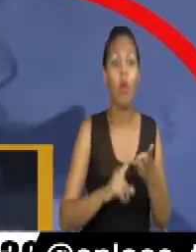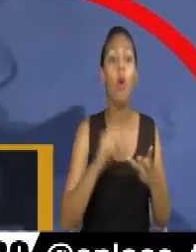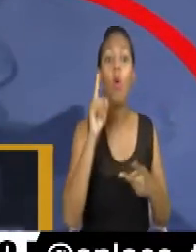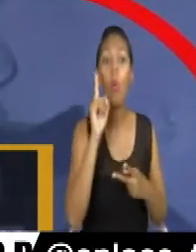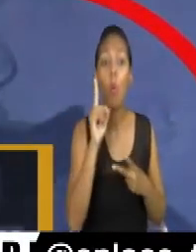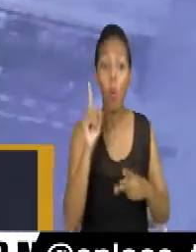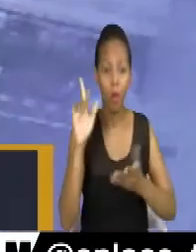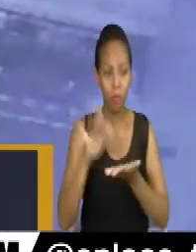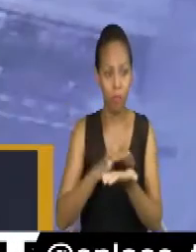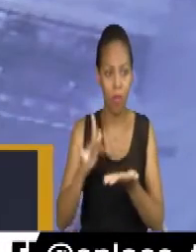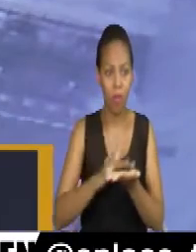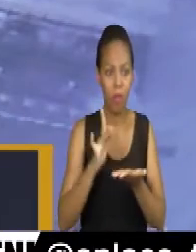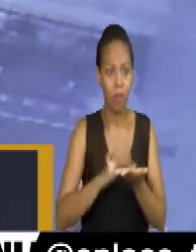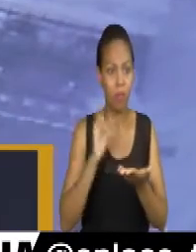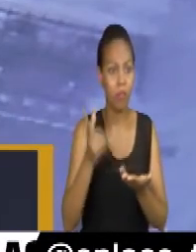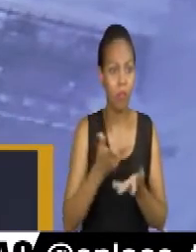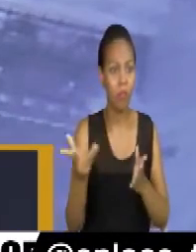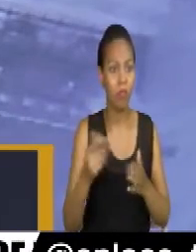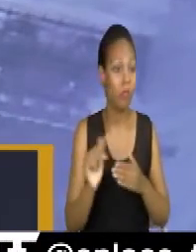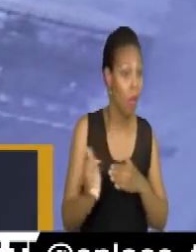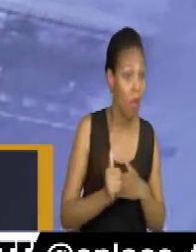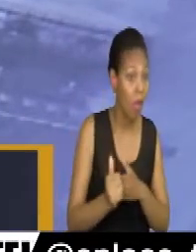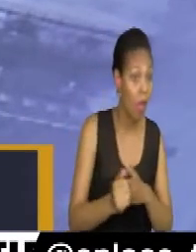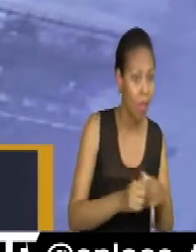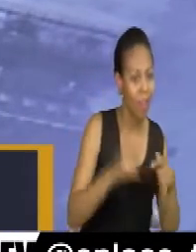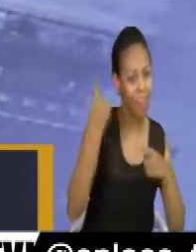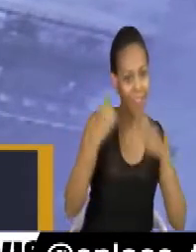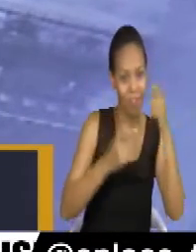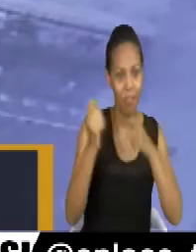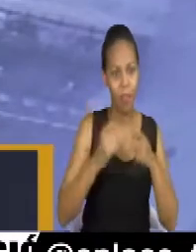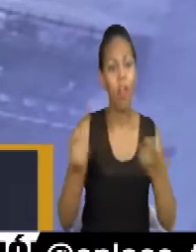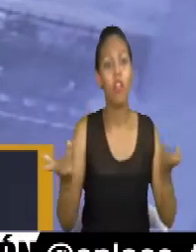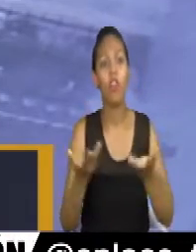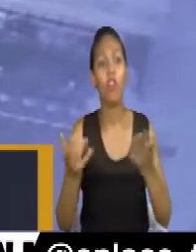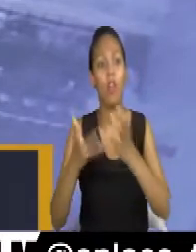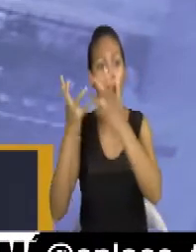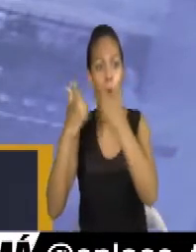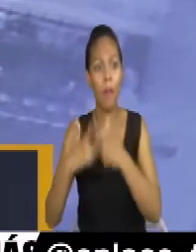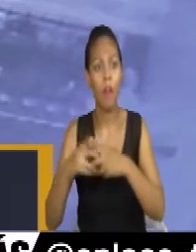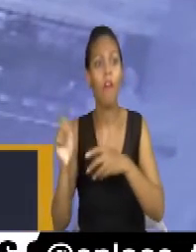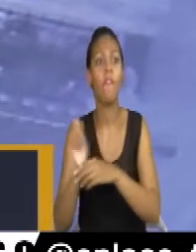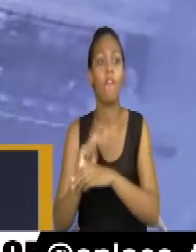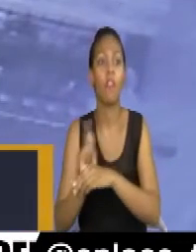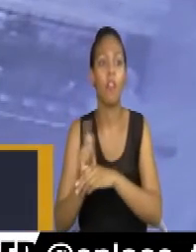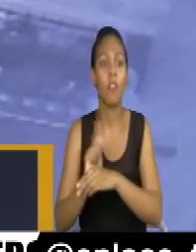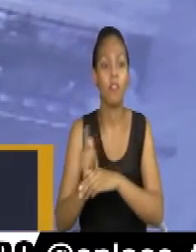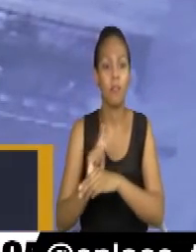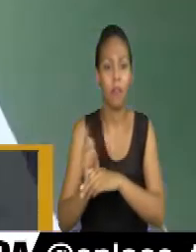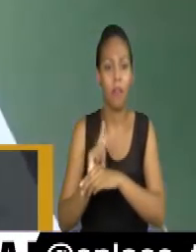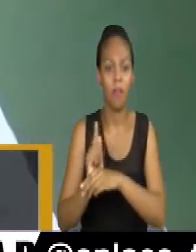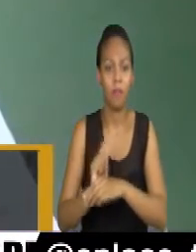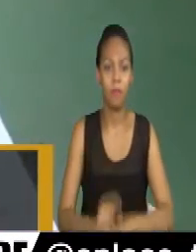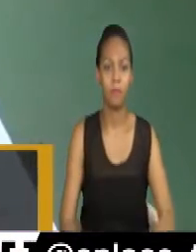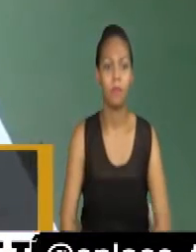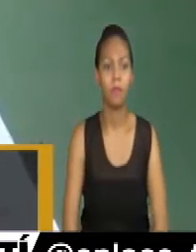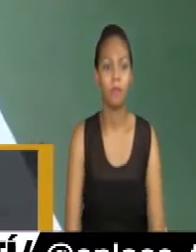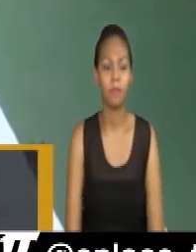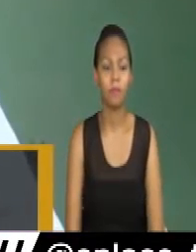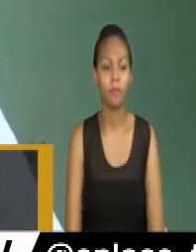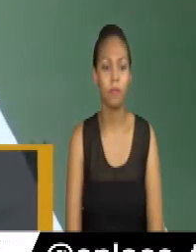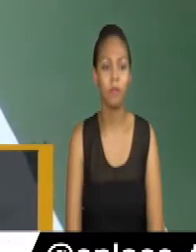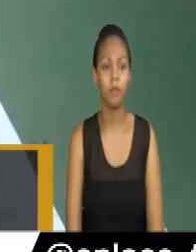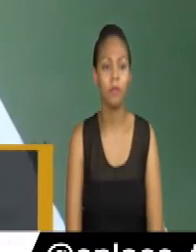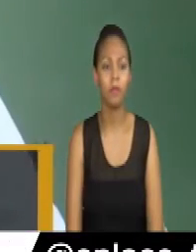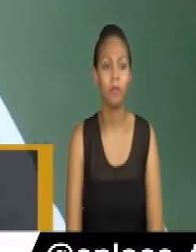esta empresa de asesorías contables ubicada en el barrio La Floresta Baja. Con esta es la cuarta vez que